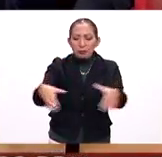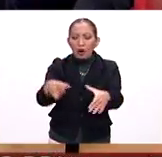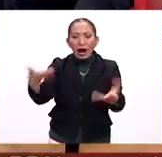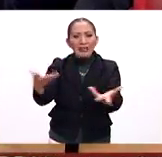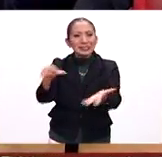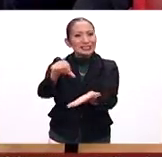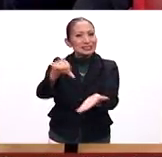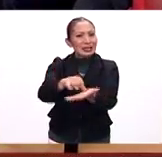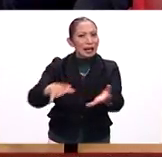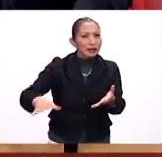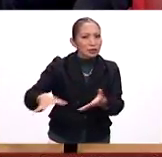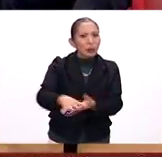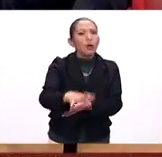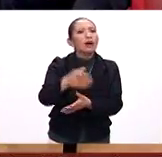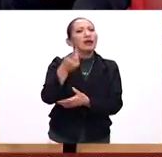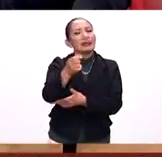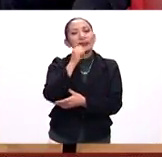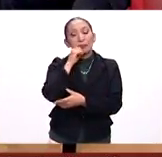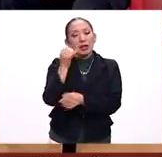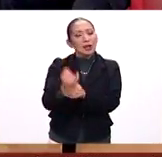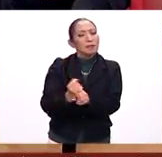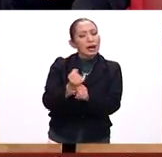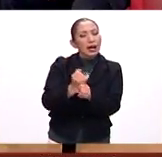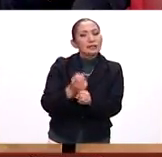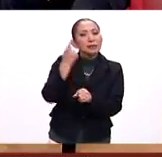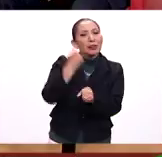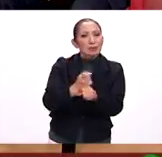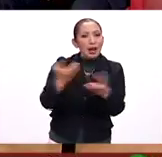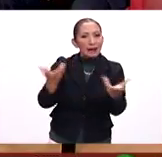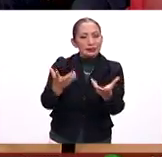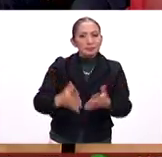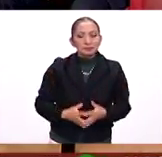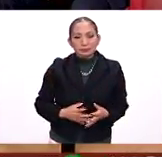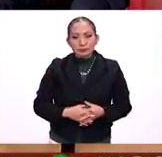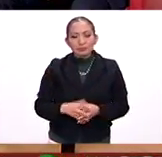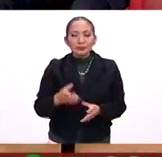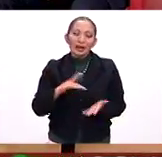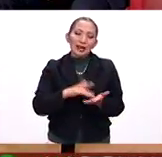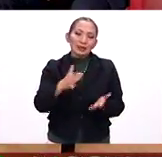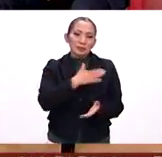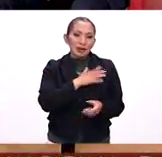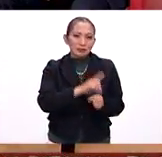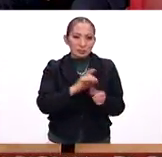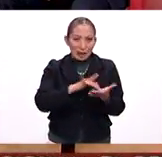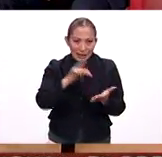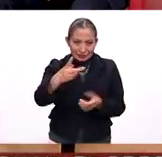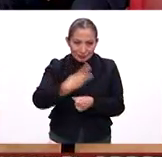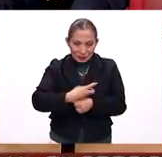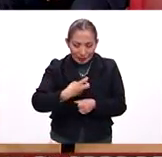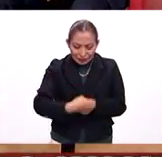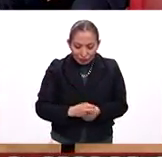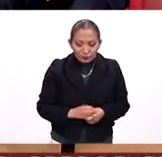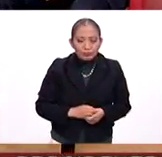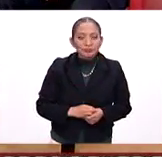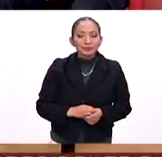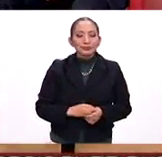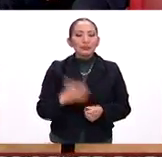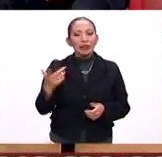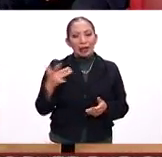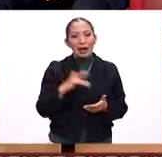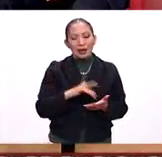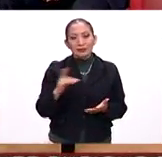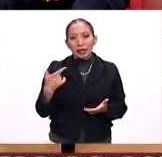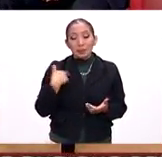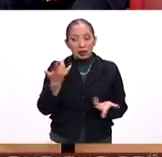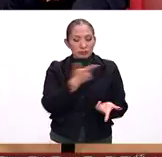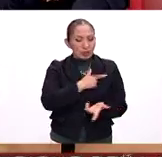creado este centro y, por supuesto, del primer estudio que realizaron. Gracias, buenos días. Pues muchísimas gracias por la invitación y gracias. Es